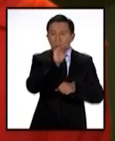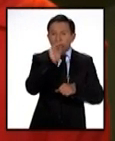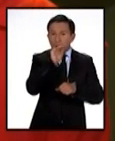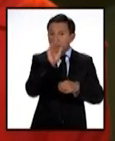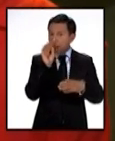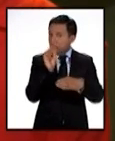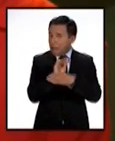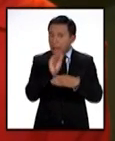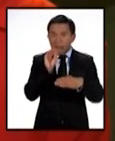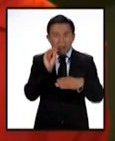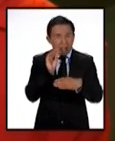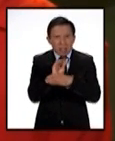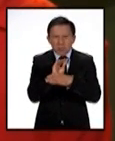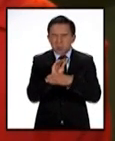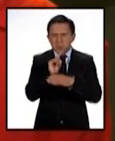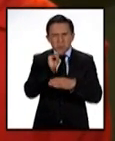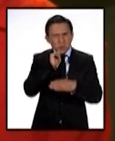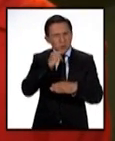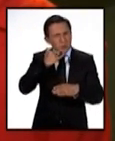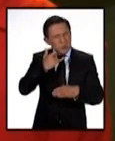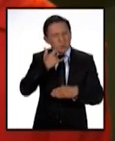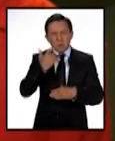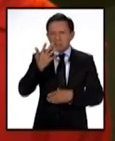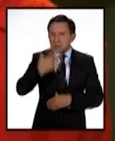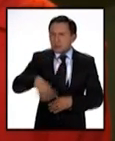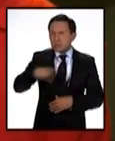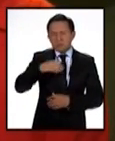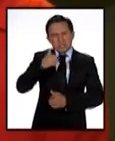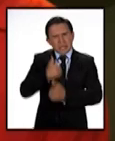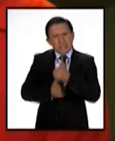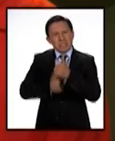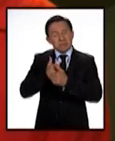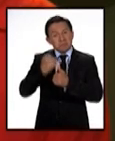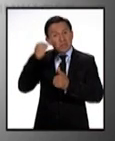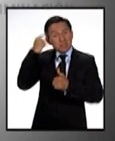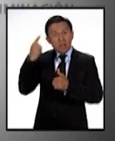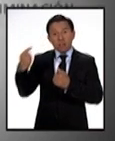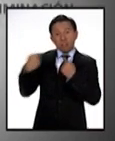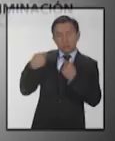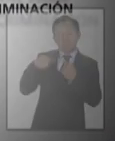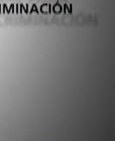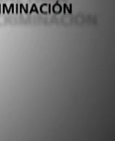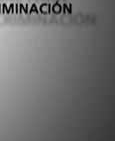agotar el último medio, sigue buscando, pero la violencia solo va a traer más violencia.